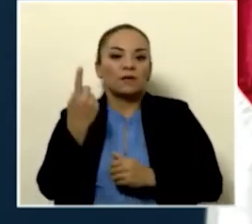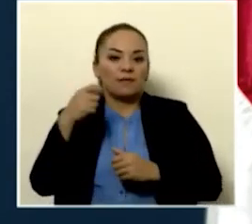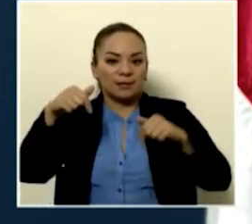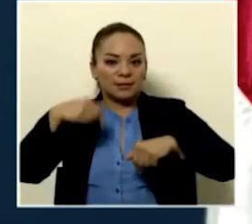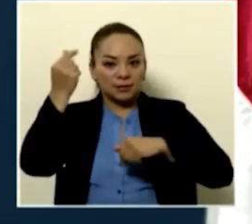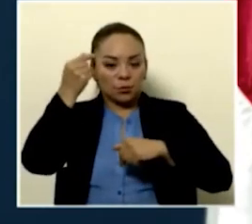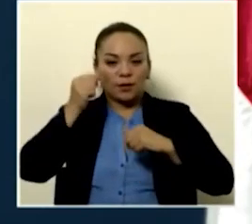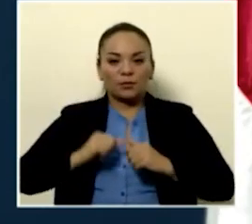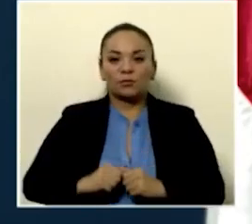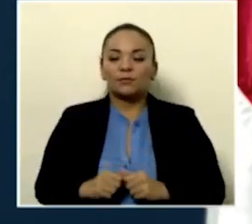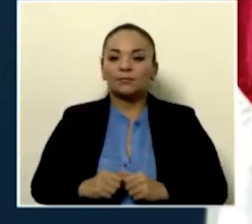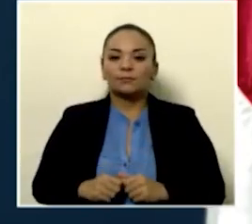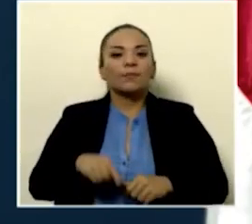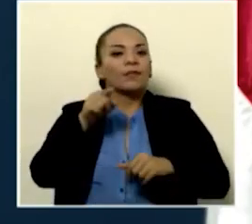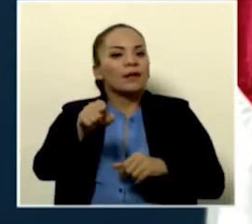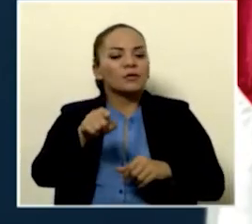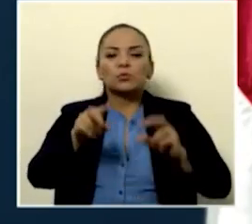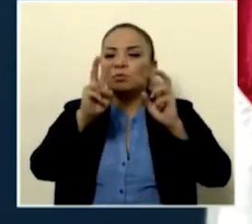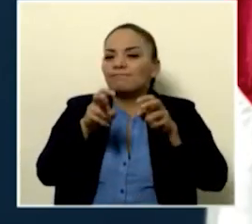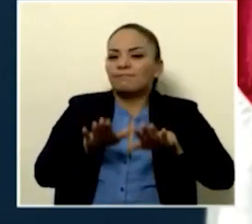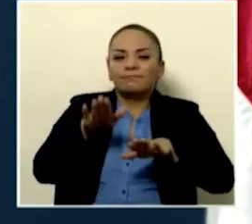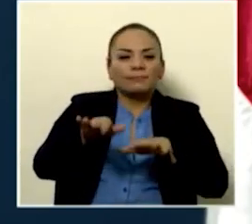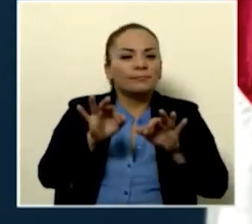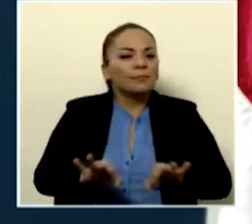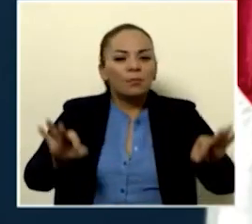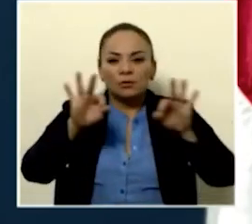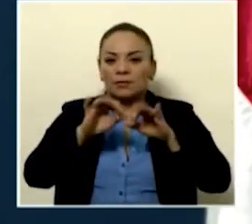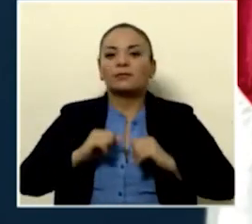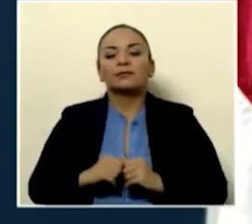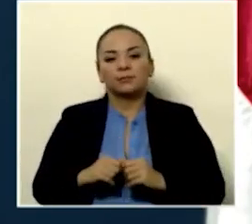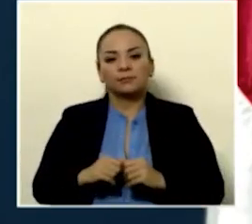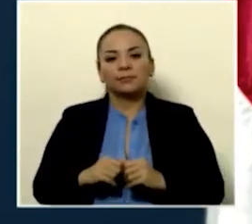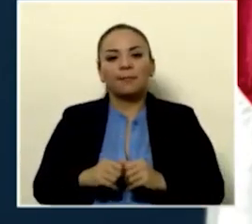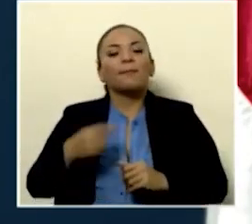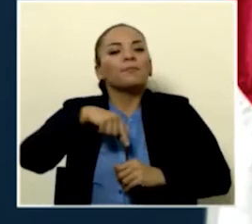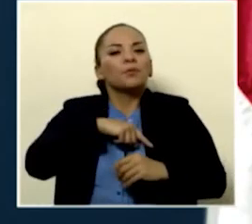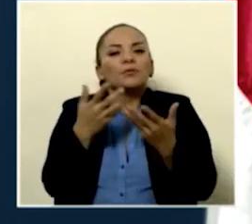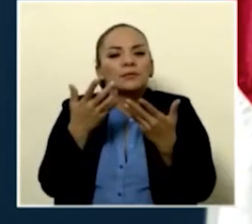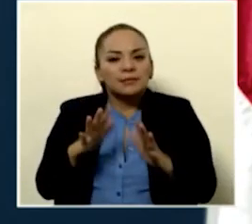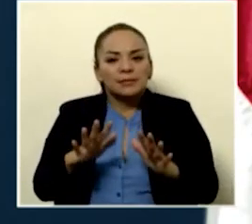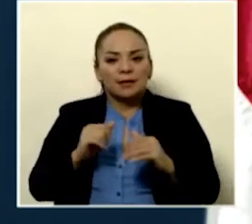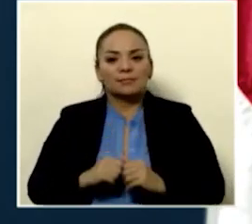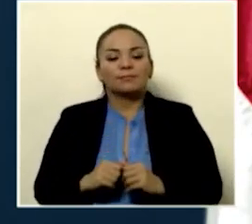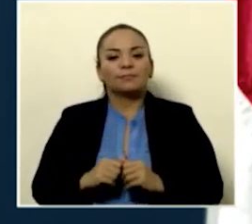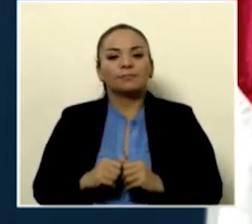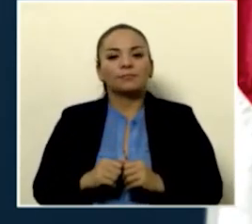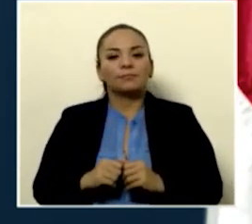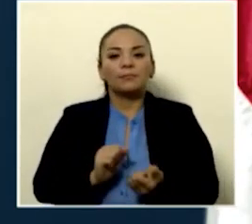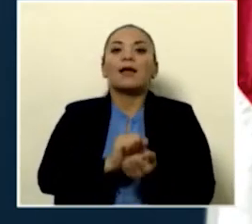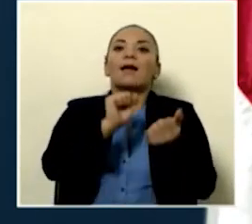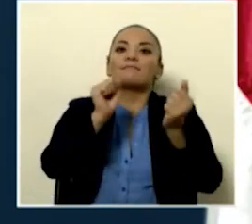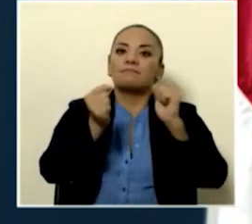administración. Entonces, este es un paso fabuloso. Le estamos dando vuelta ya a